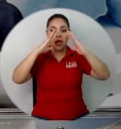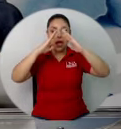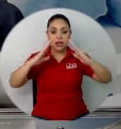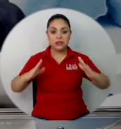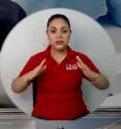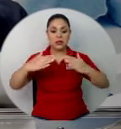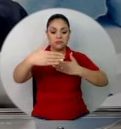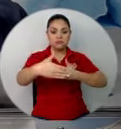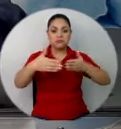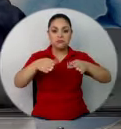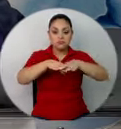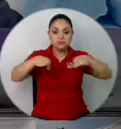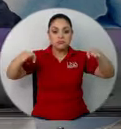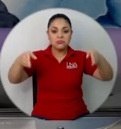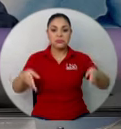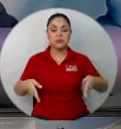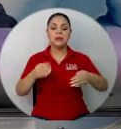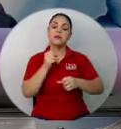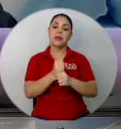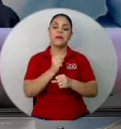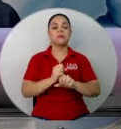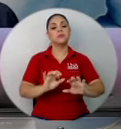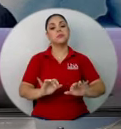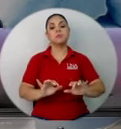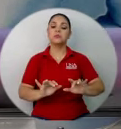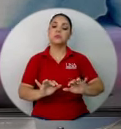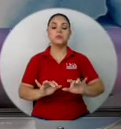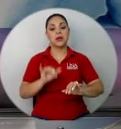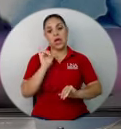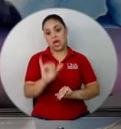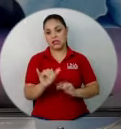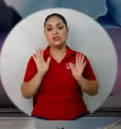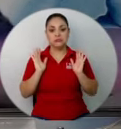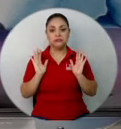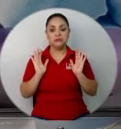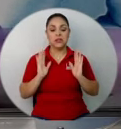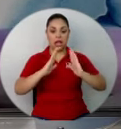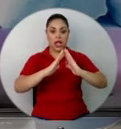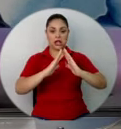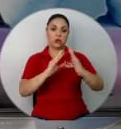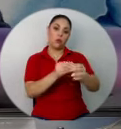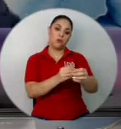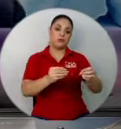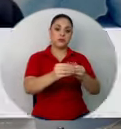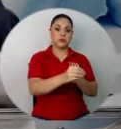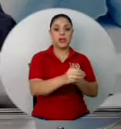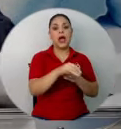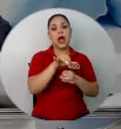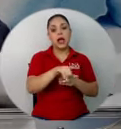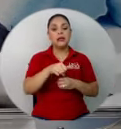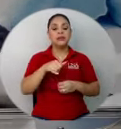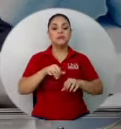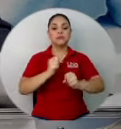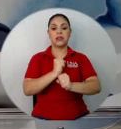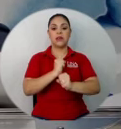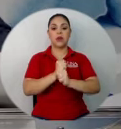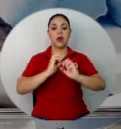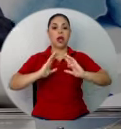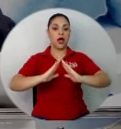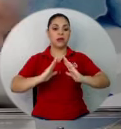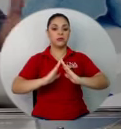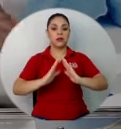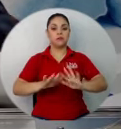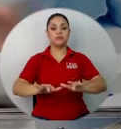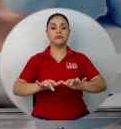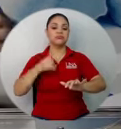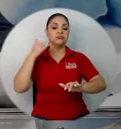su centro de trabajo en sus hogares. Ahí tienen la oficina y desde ahí están